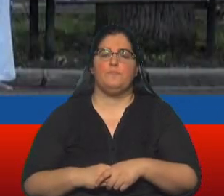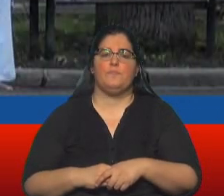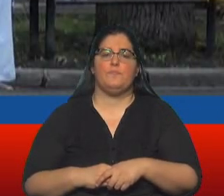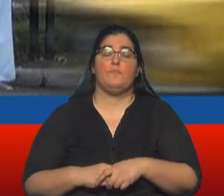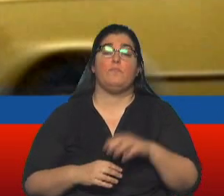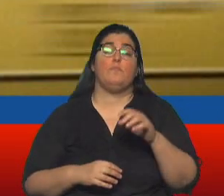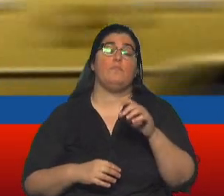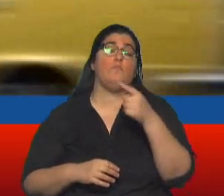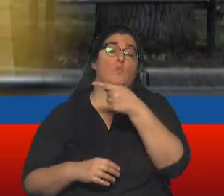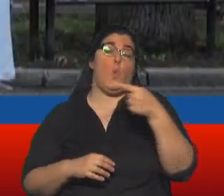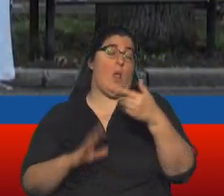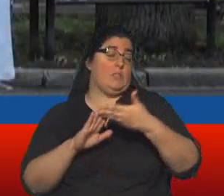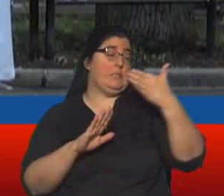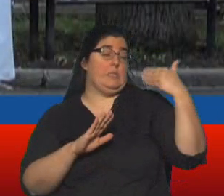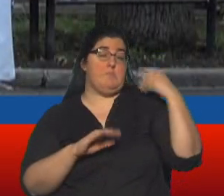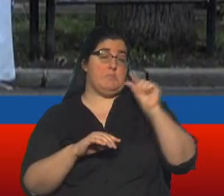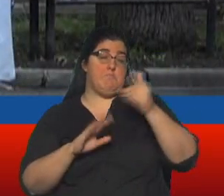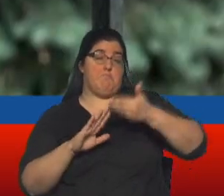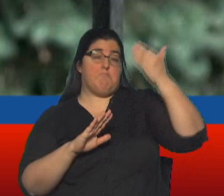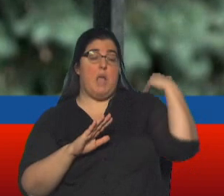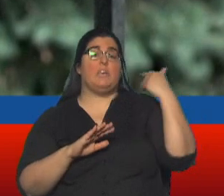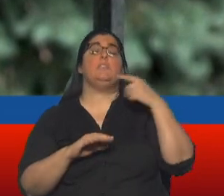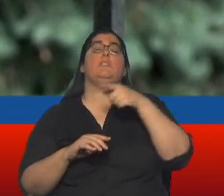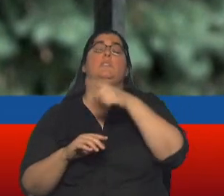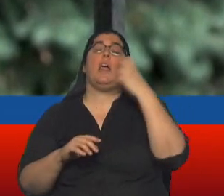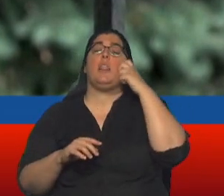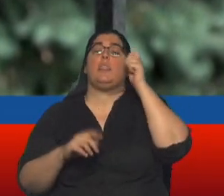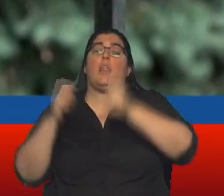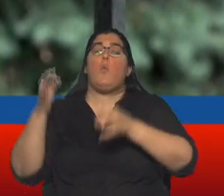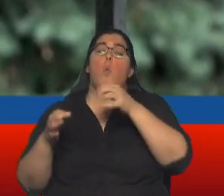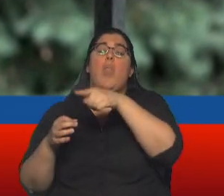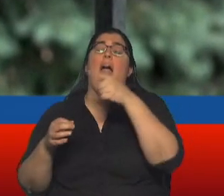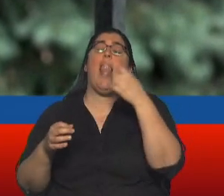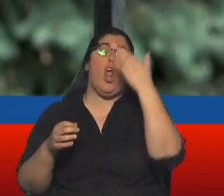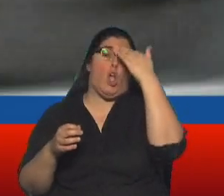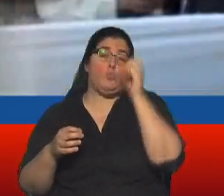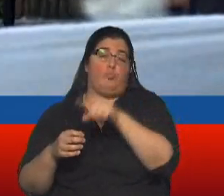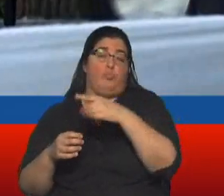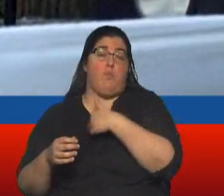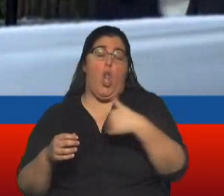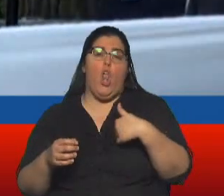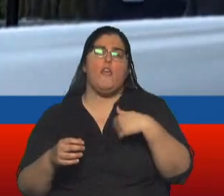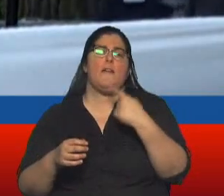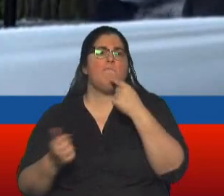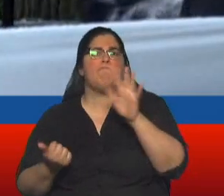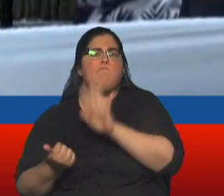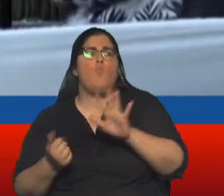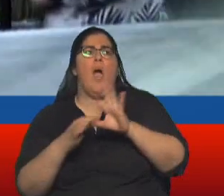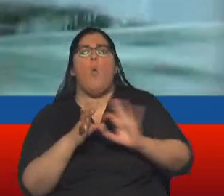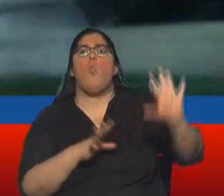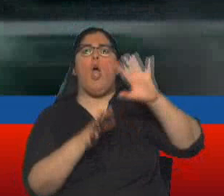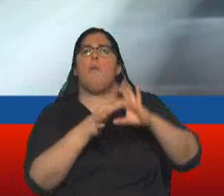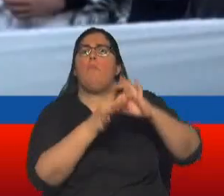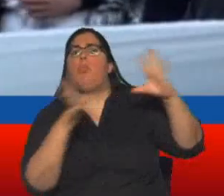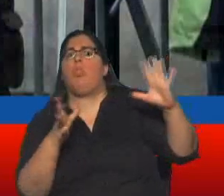Hace poco más de una semana, el Tribunal Constitucional polaco puso al país al borde de la ruptura con la Unión Europea. Proclamó